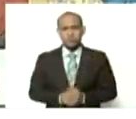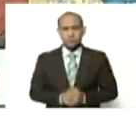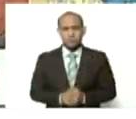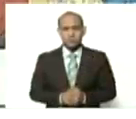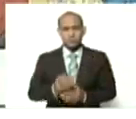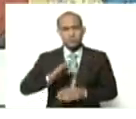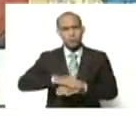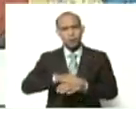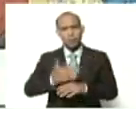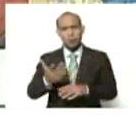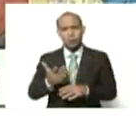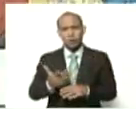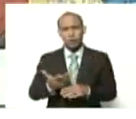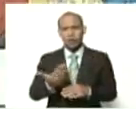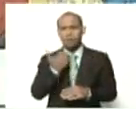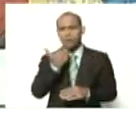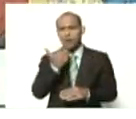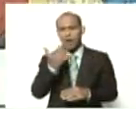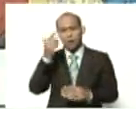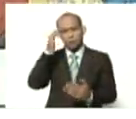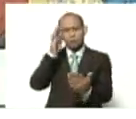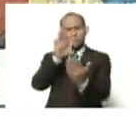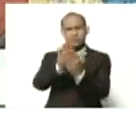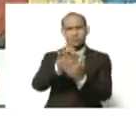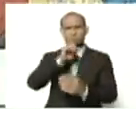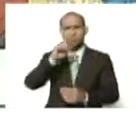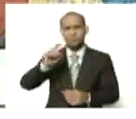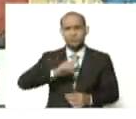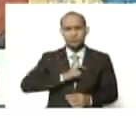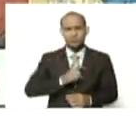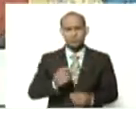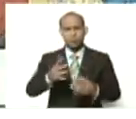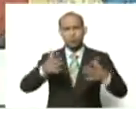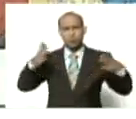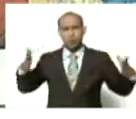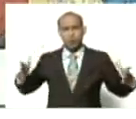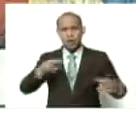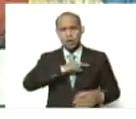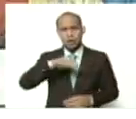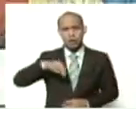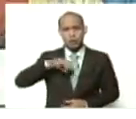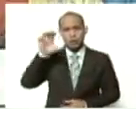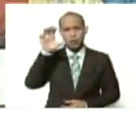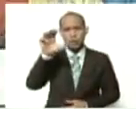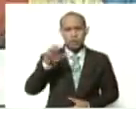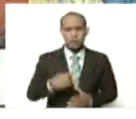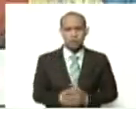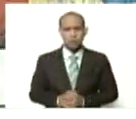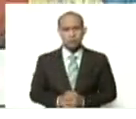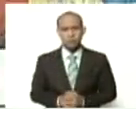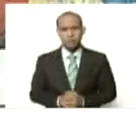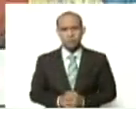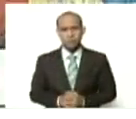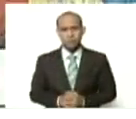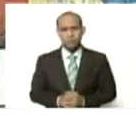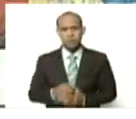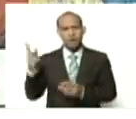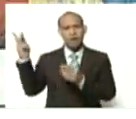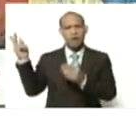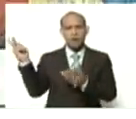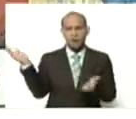porque estamos ante la presencia de enemigos inescrupulosos de nuestro país, que vienen de